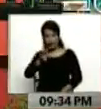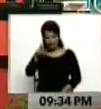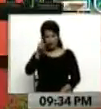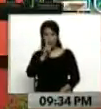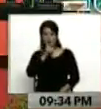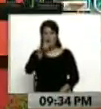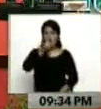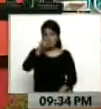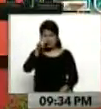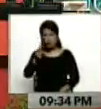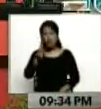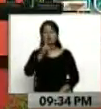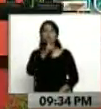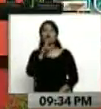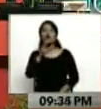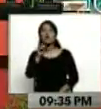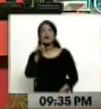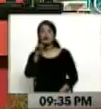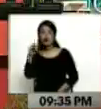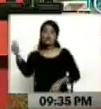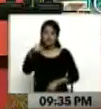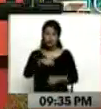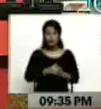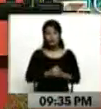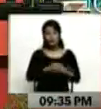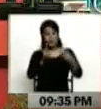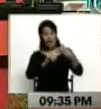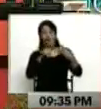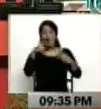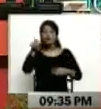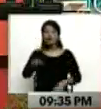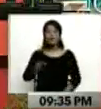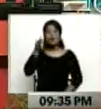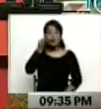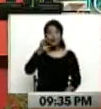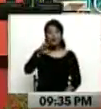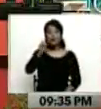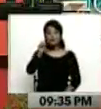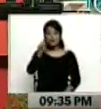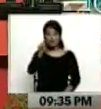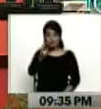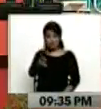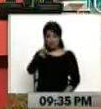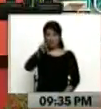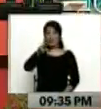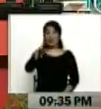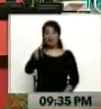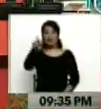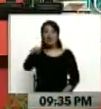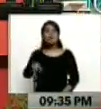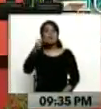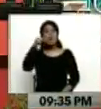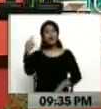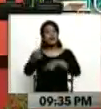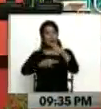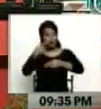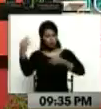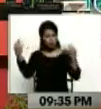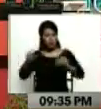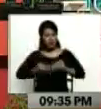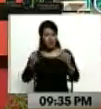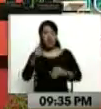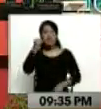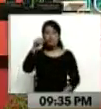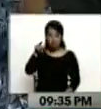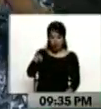ant por ahí Ester Madrid Aquí está Ester Madrid est Madrid es una